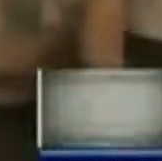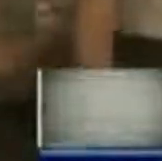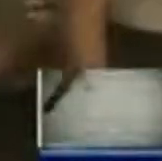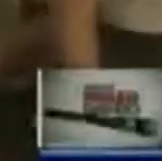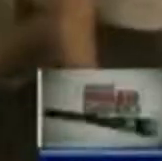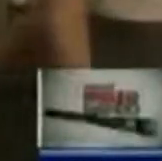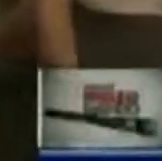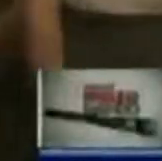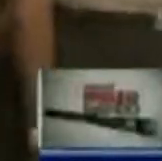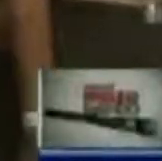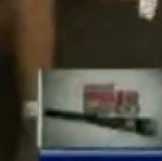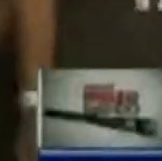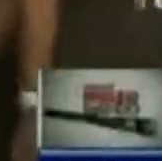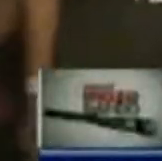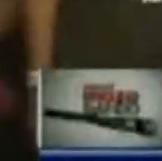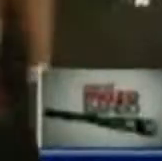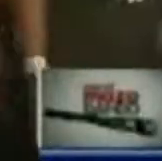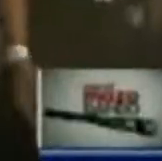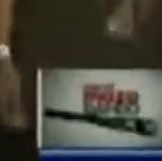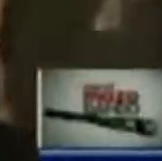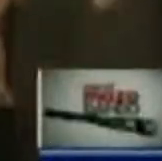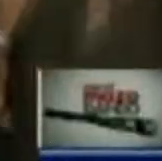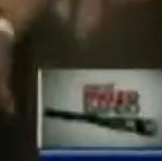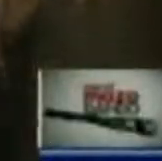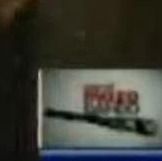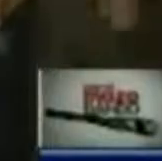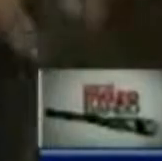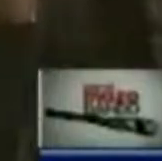cualquiera eso